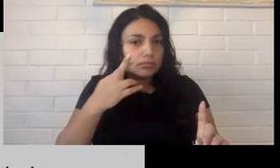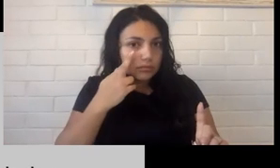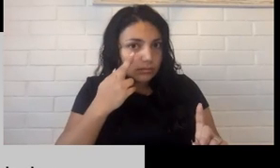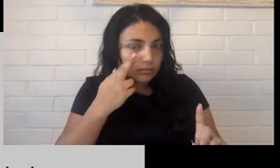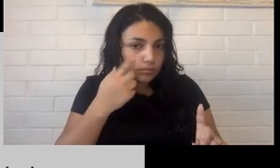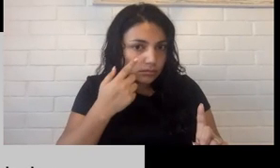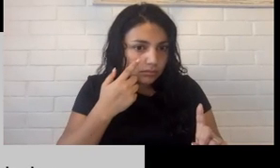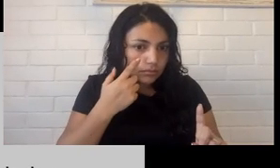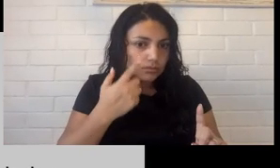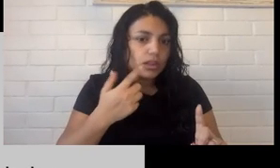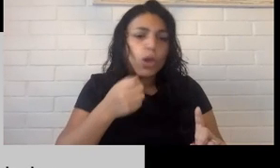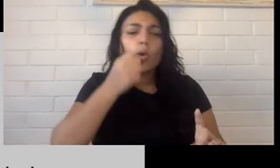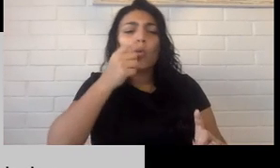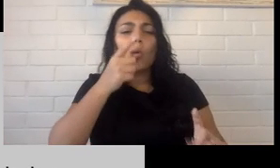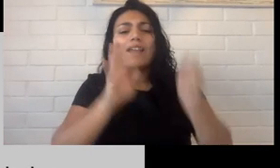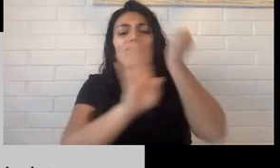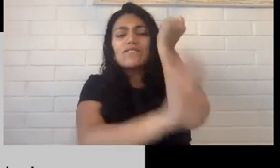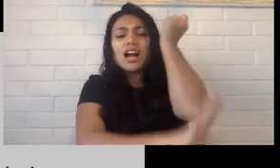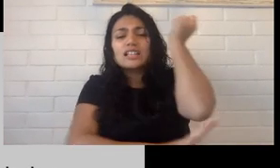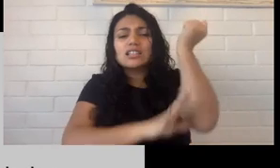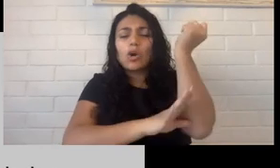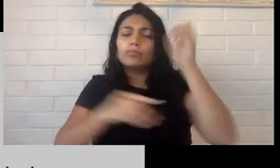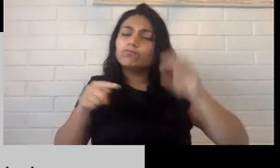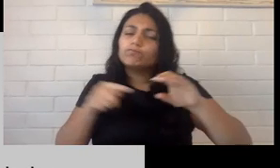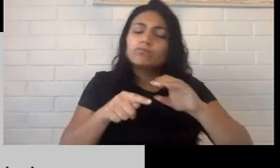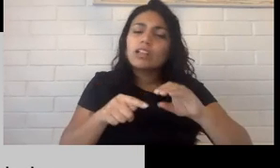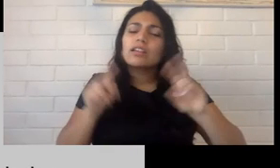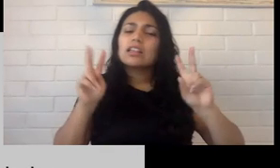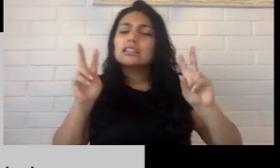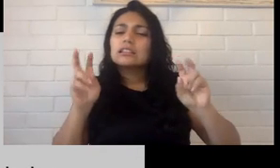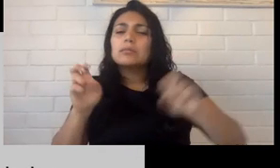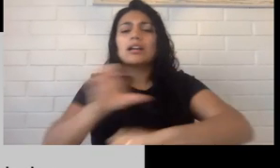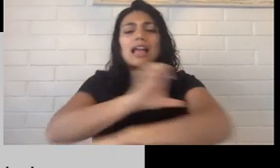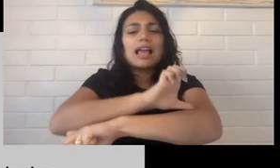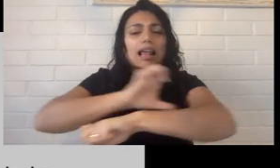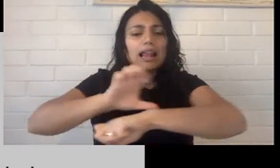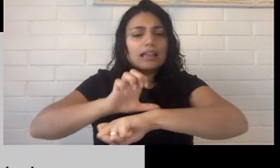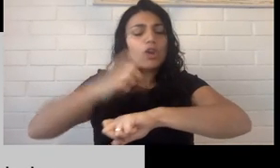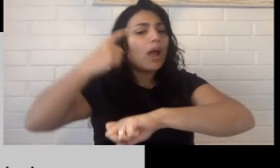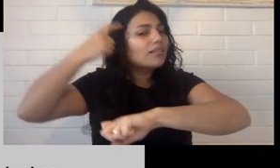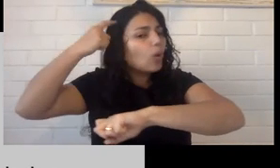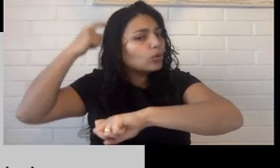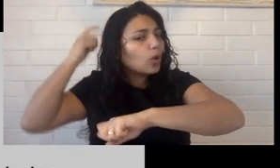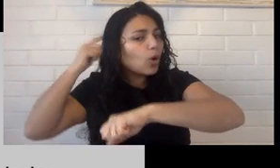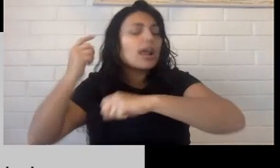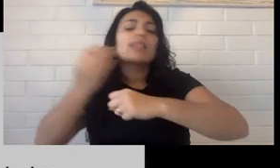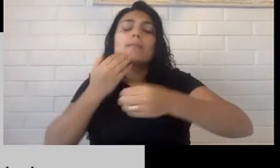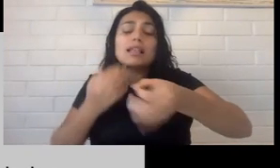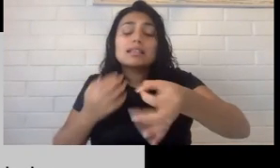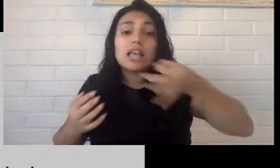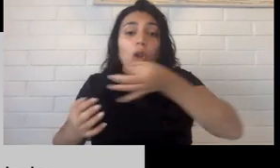aspectos básicos que intervienen en las propiedades eléctricas de la membrana celular de neuronas, y también se